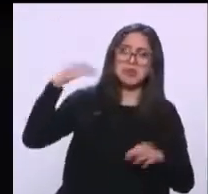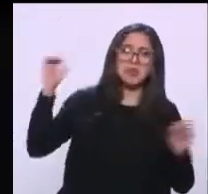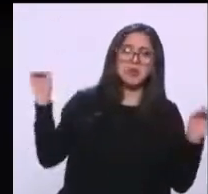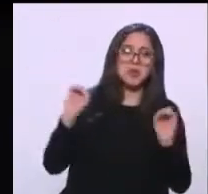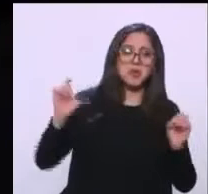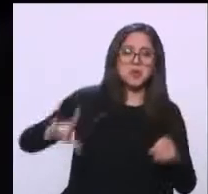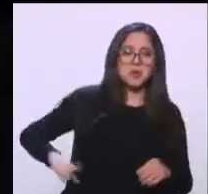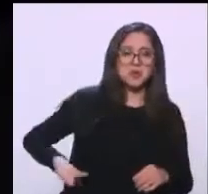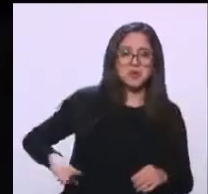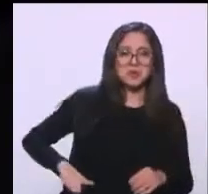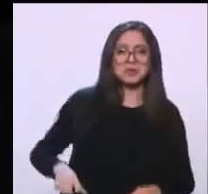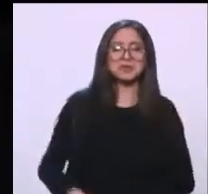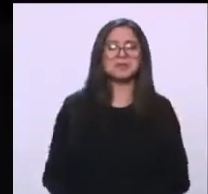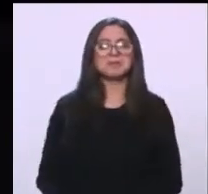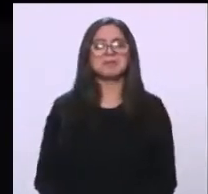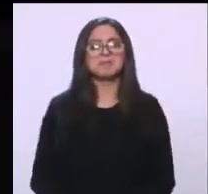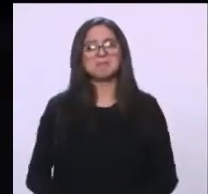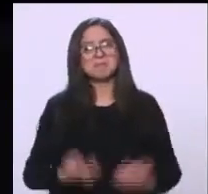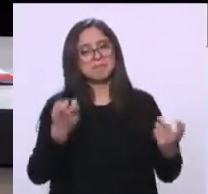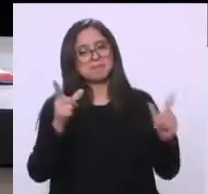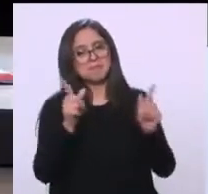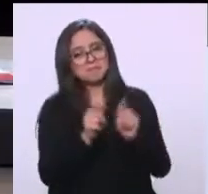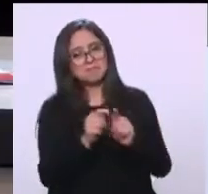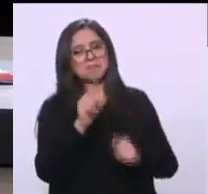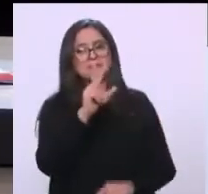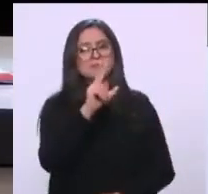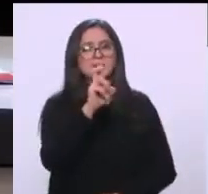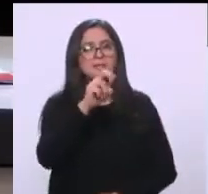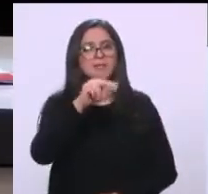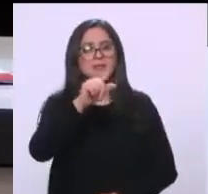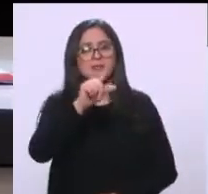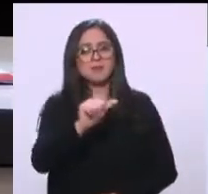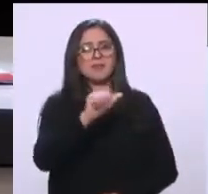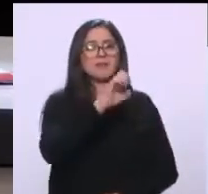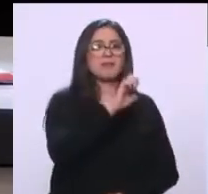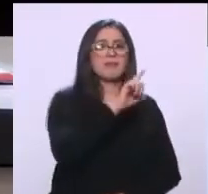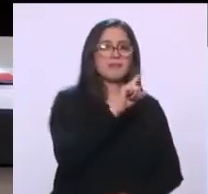eso nos quedamos. Renata Turrent,